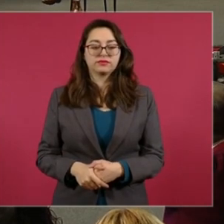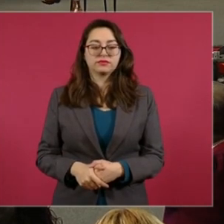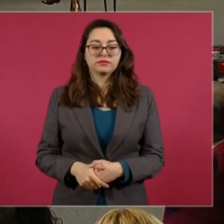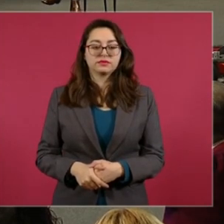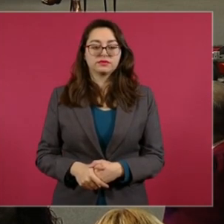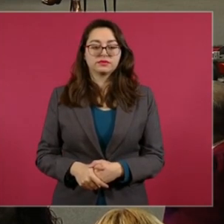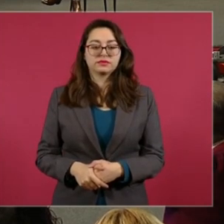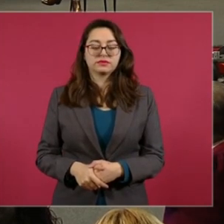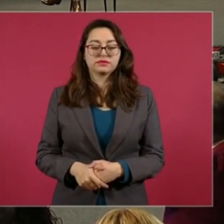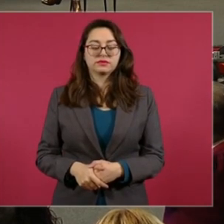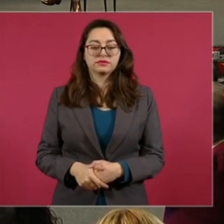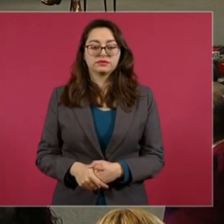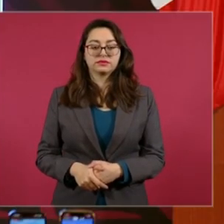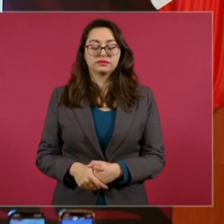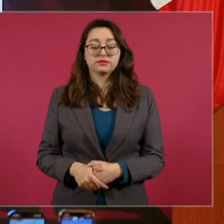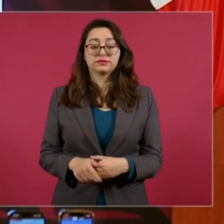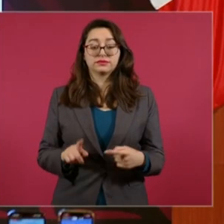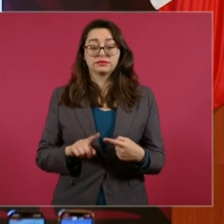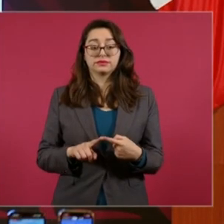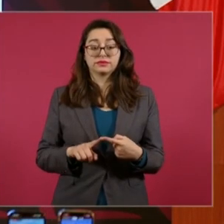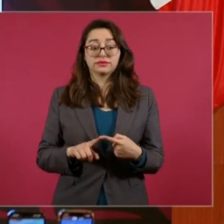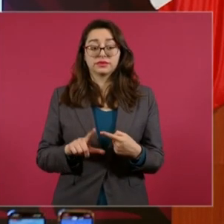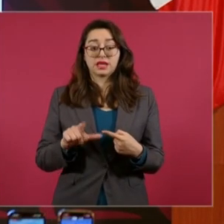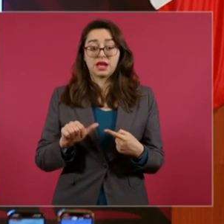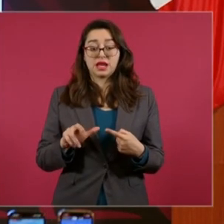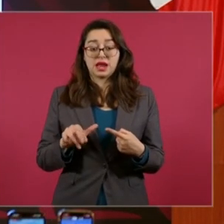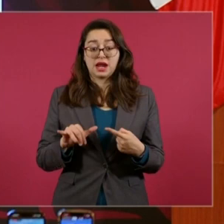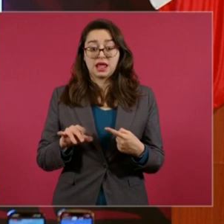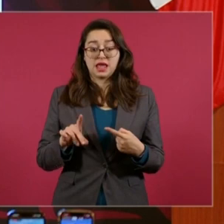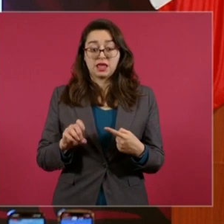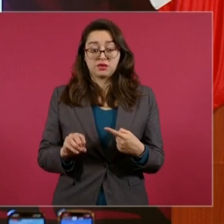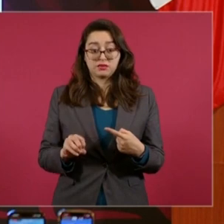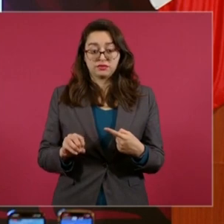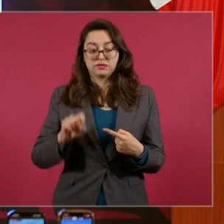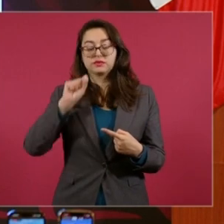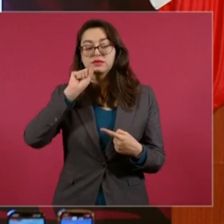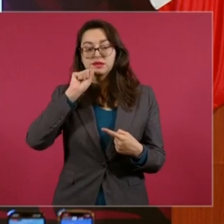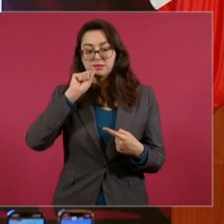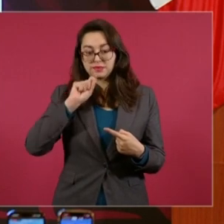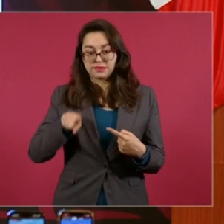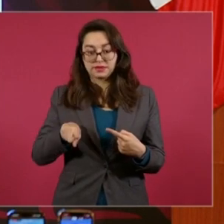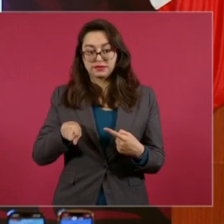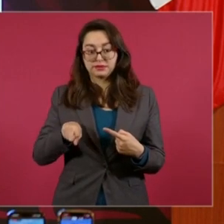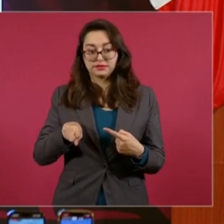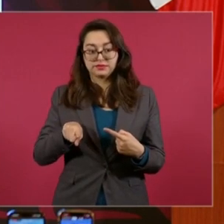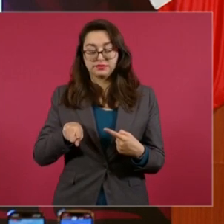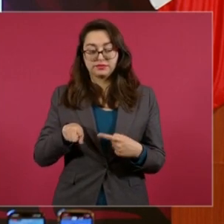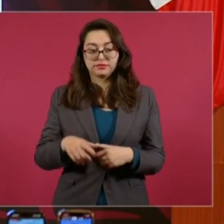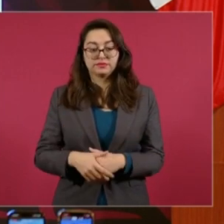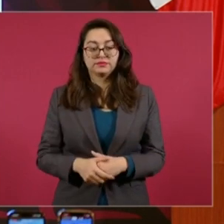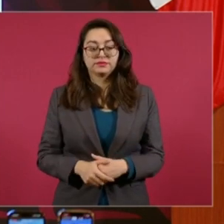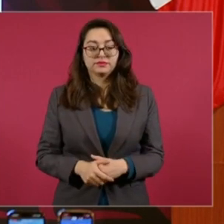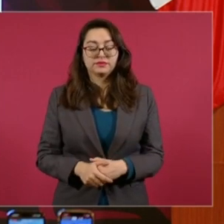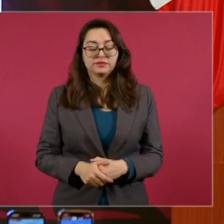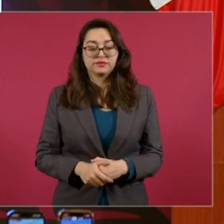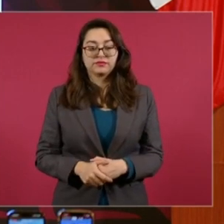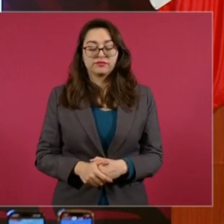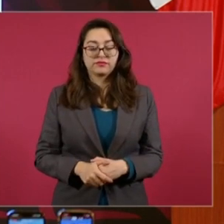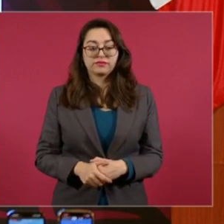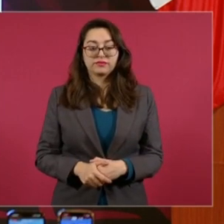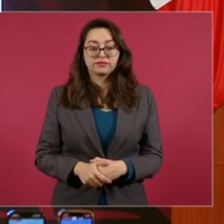Laredo, también, ¿Sabe qué hicieron los Laredo?